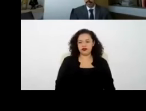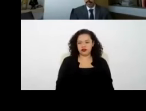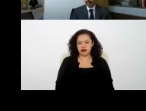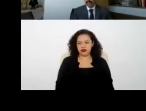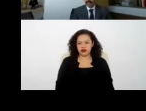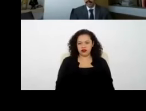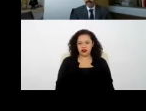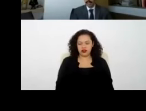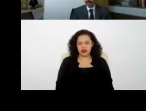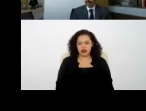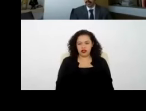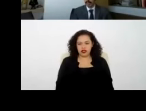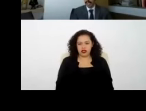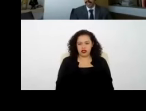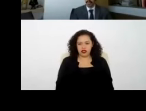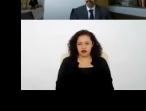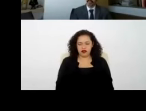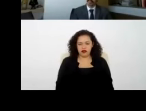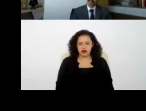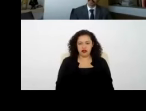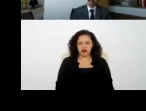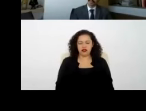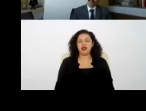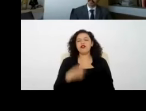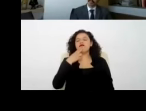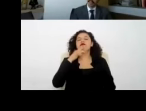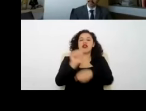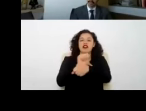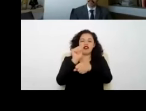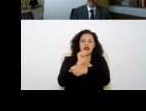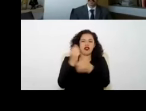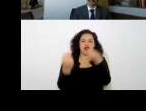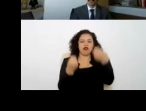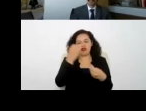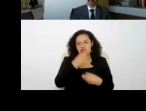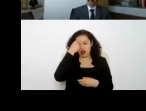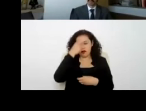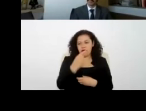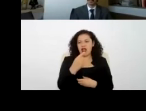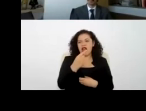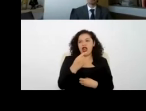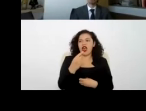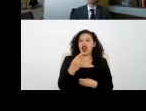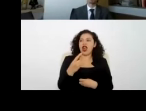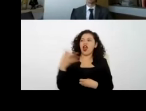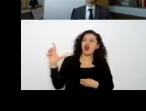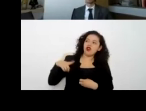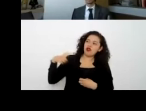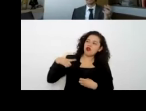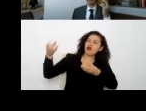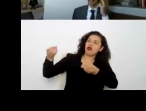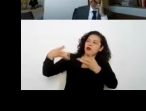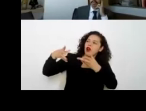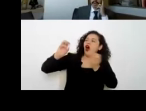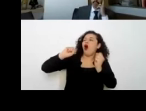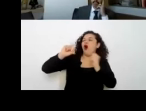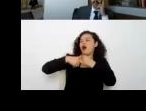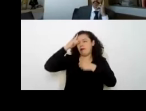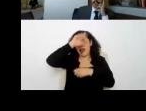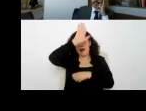el uso de otros vehículos, como por ejemplo fideicomisos. Y todo esto les digo para aparentar que tienen